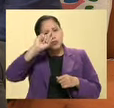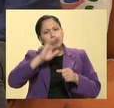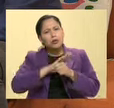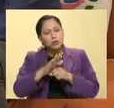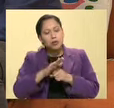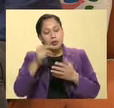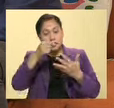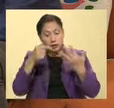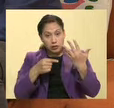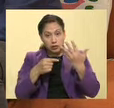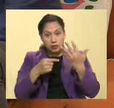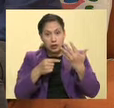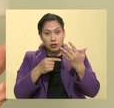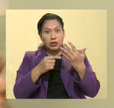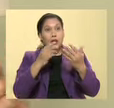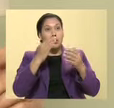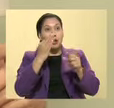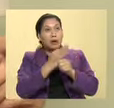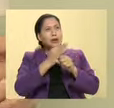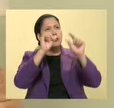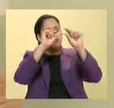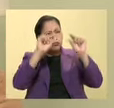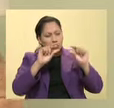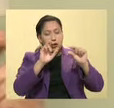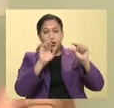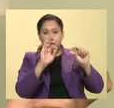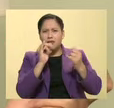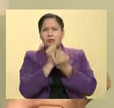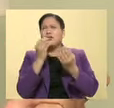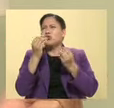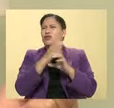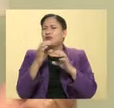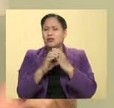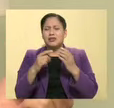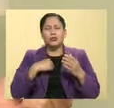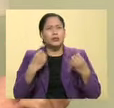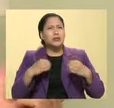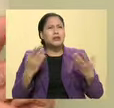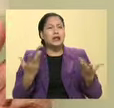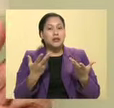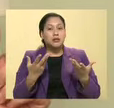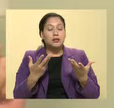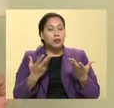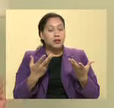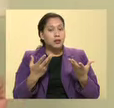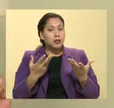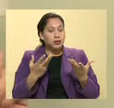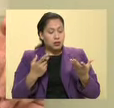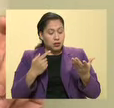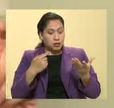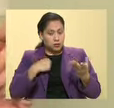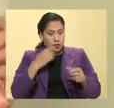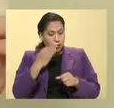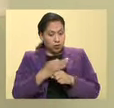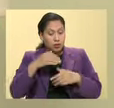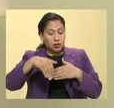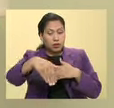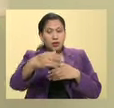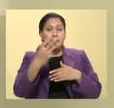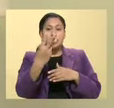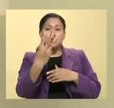justamente dentro de toda la cartelera que tenemos en el Distrito Federal y por tantas cosas que tenemos que hacer, para hacer justamente durante estos